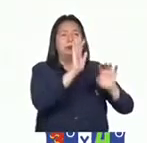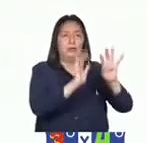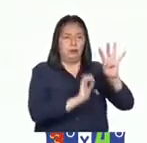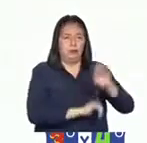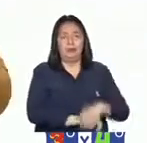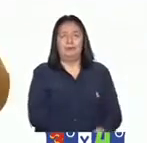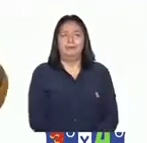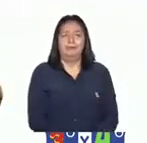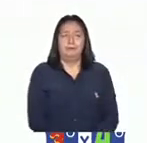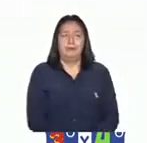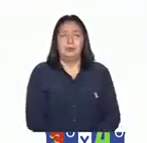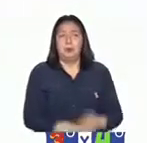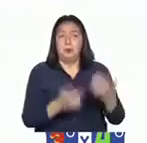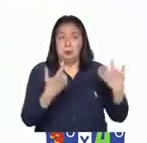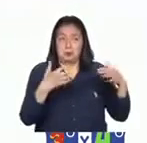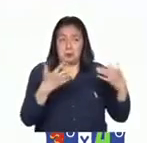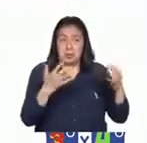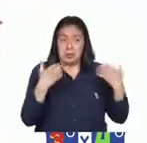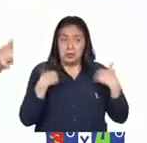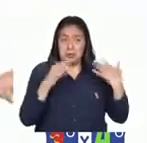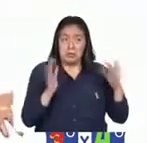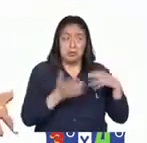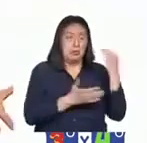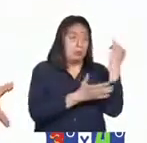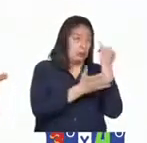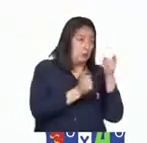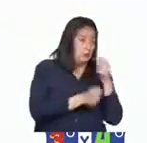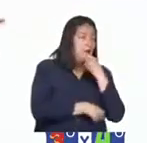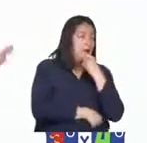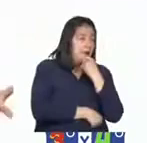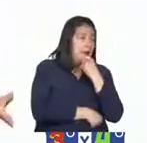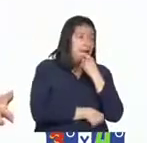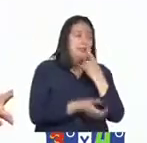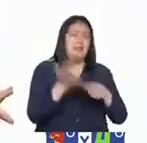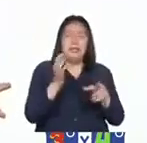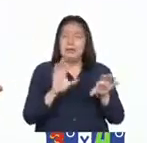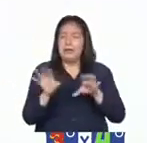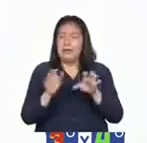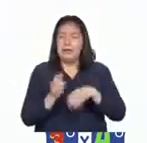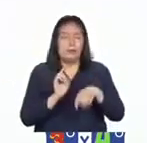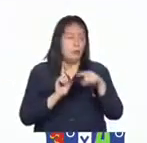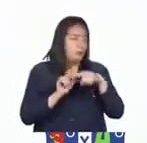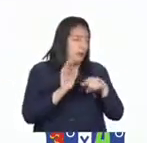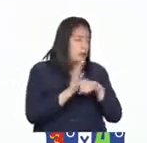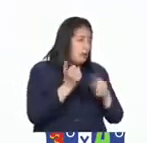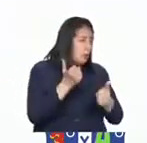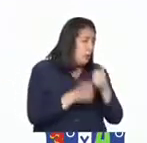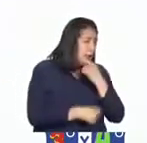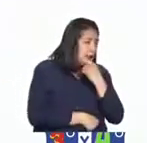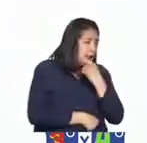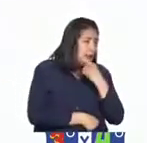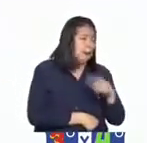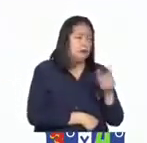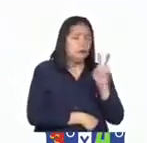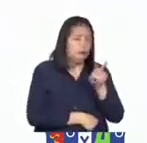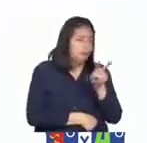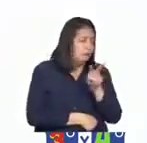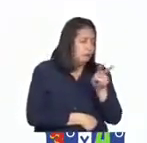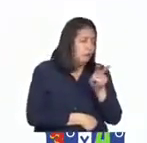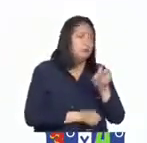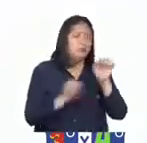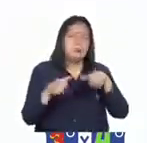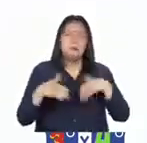menos 14. Cuando ya tenían el esquema, era momento de saber qué operación realizar. Quilla y Sisa observaron